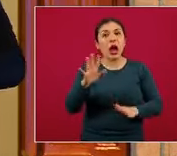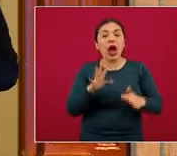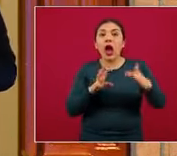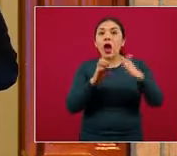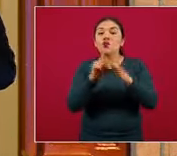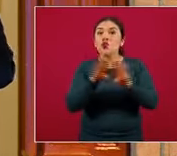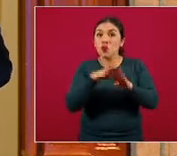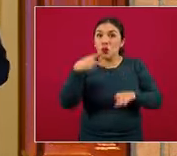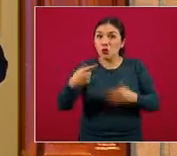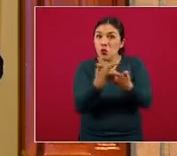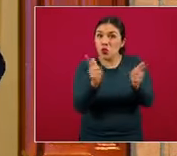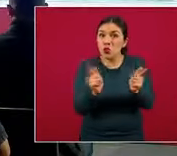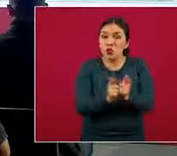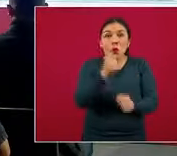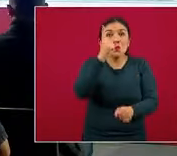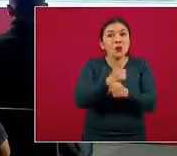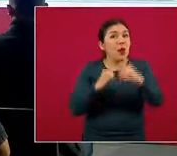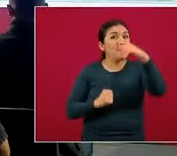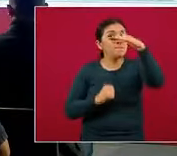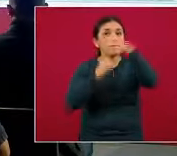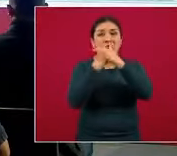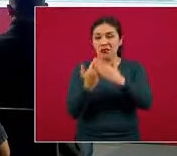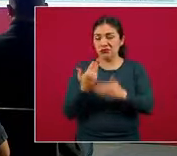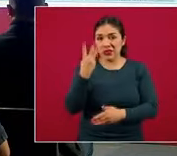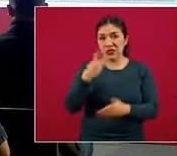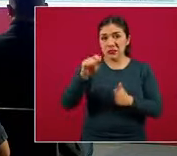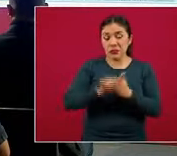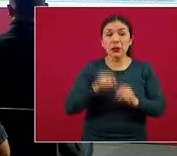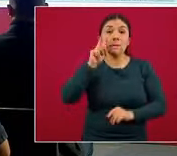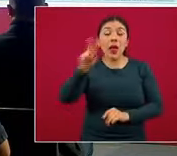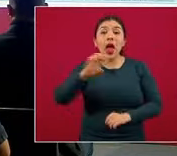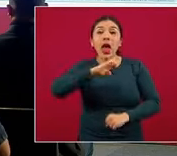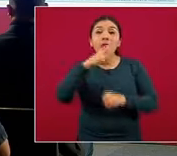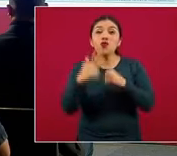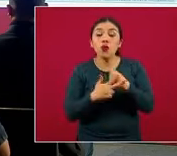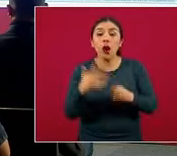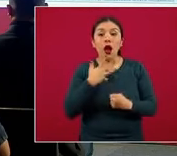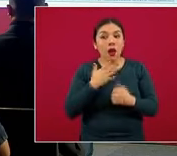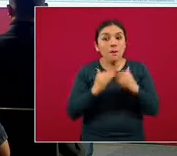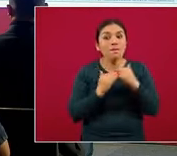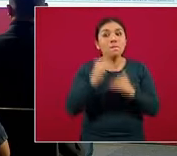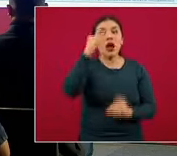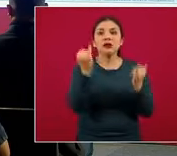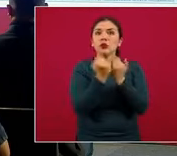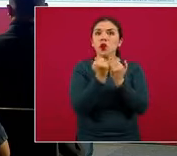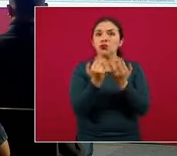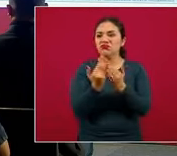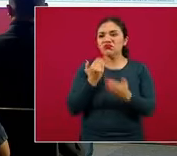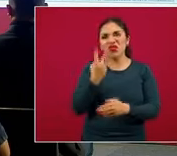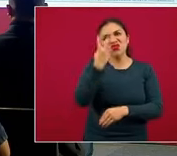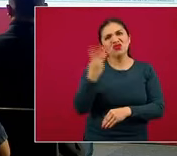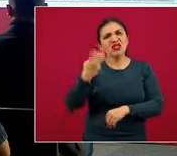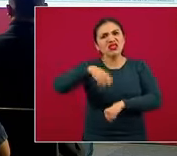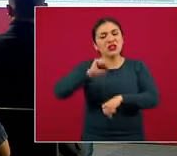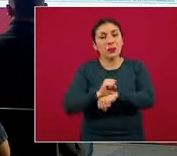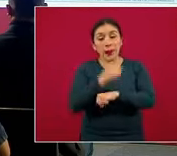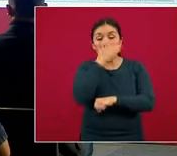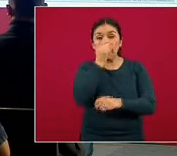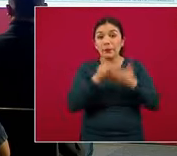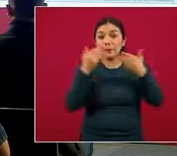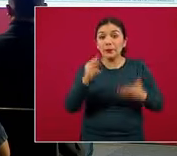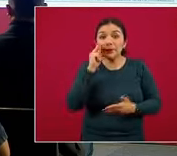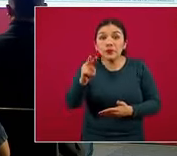grupo territorial su primer ANME. En el caso de Europa, incremento importante también hace 2-3 semanas, pero